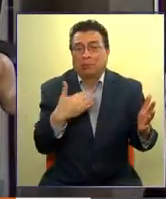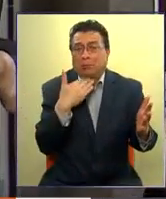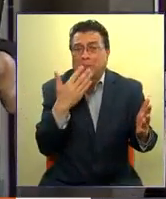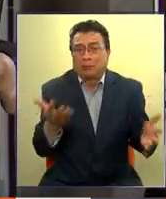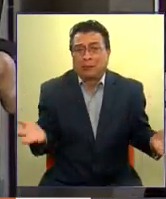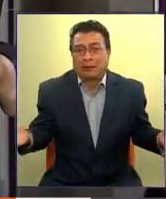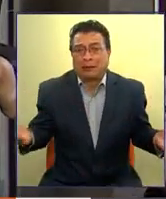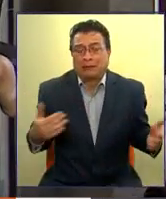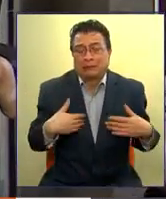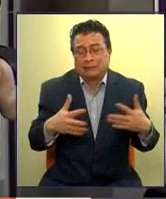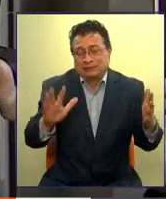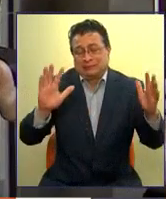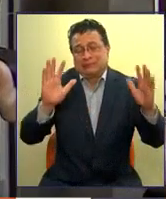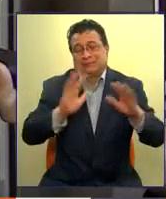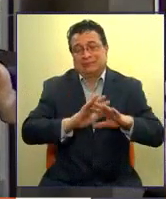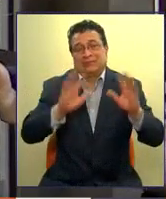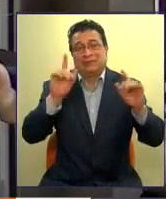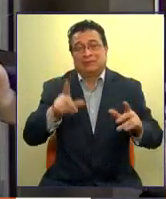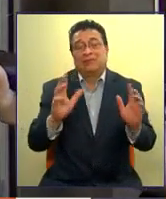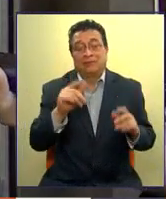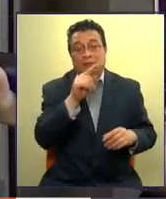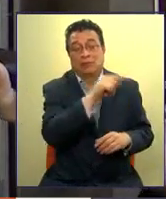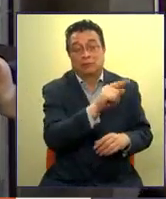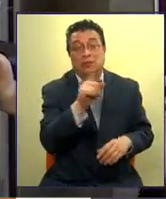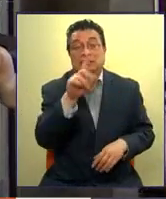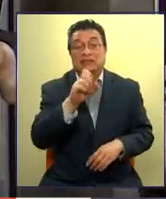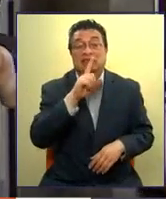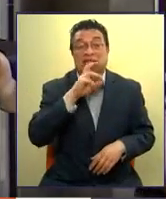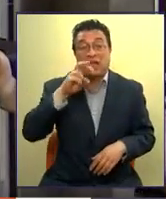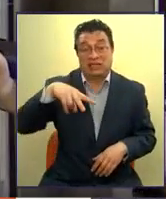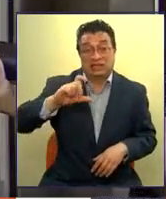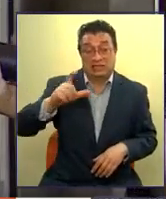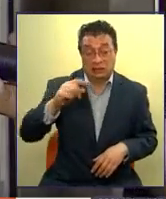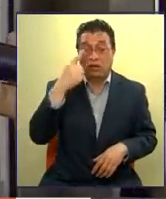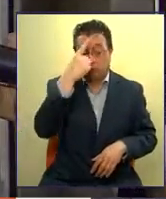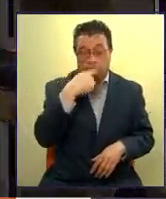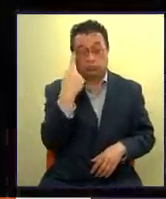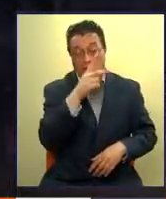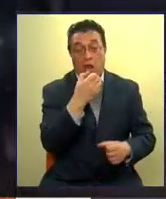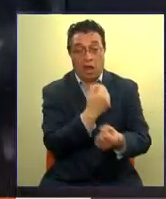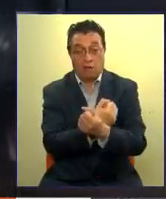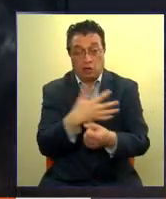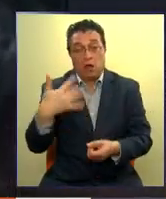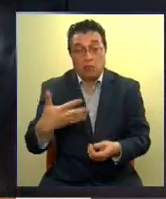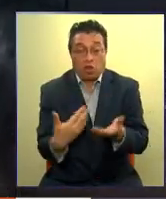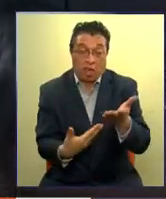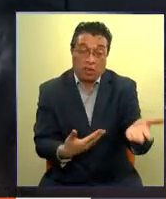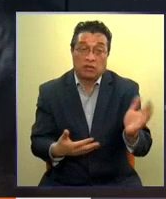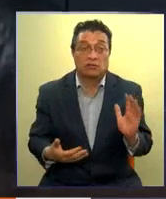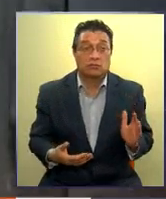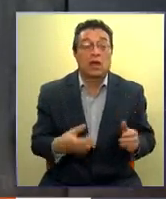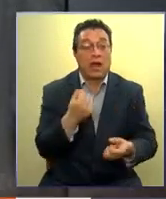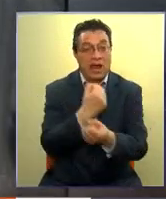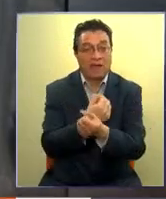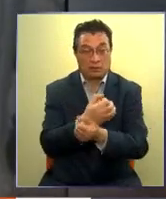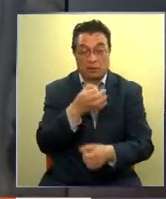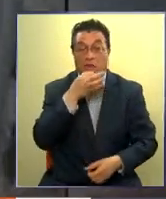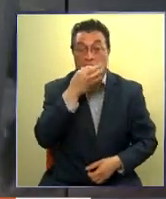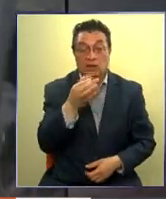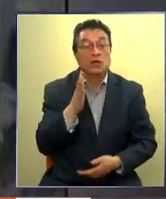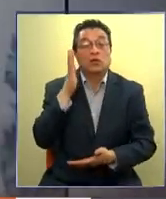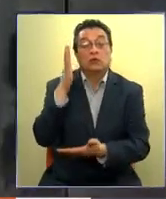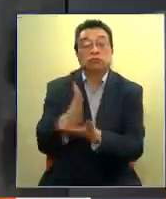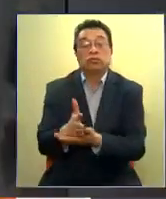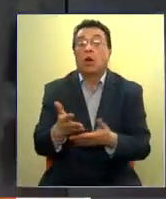nada si los golpes están después en una figura dentro de carabineros de chile desde carabinero señalaron que la decisión se